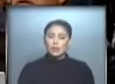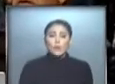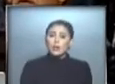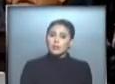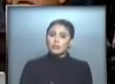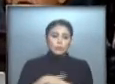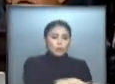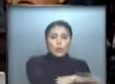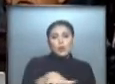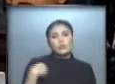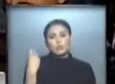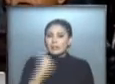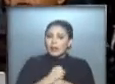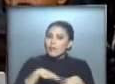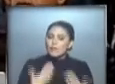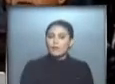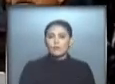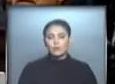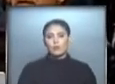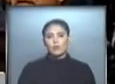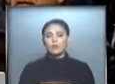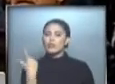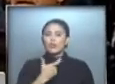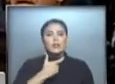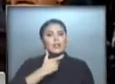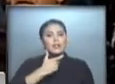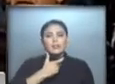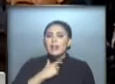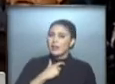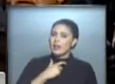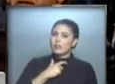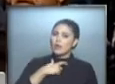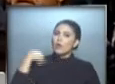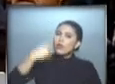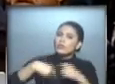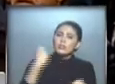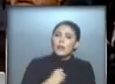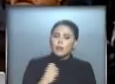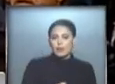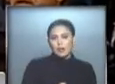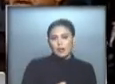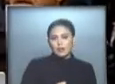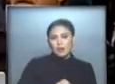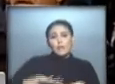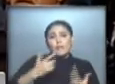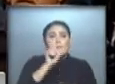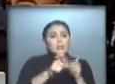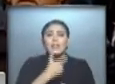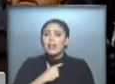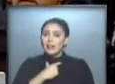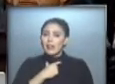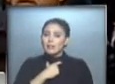esos sectores vamos a trabajar. Vamos a querer seguir trabajando para aquellos que quieran